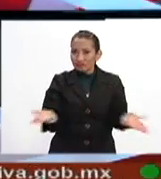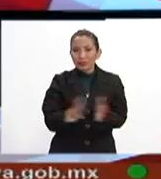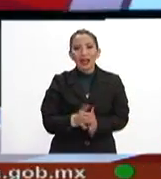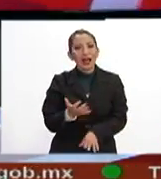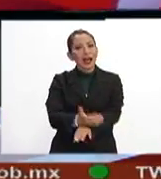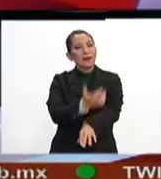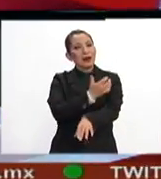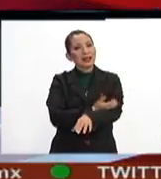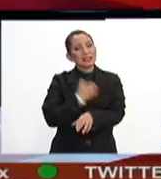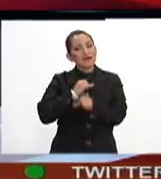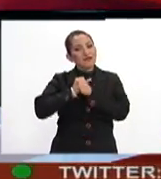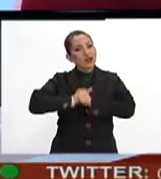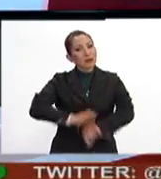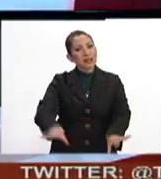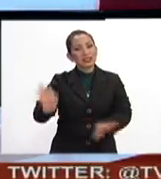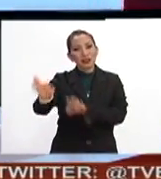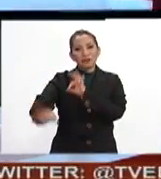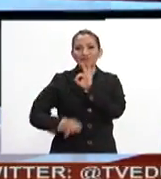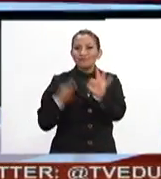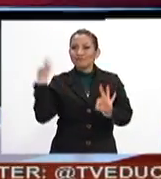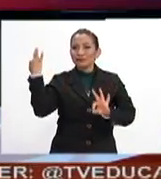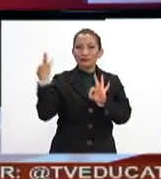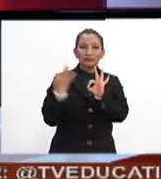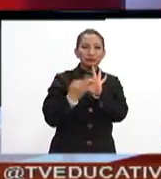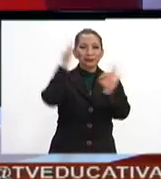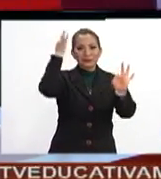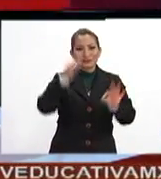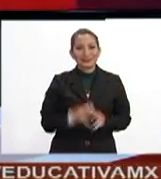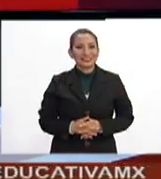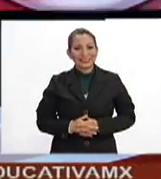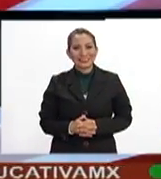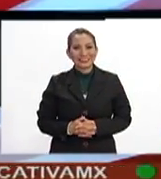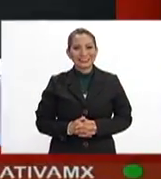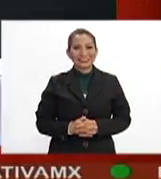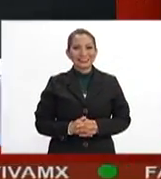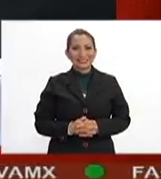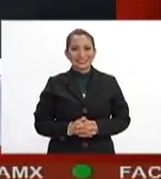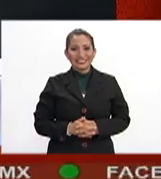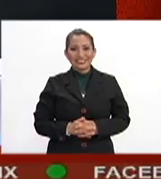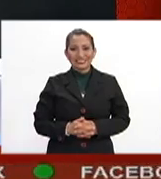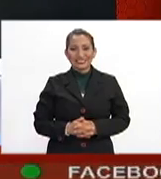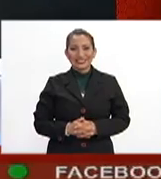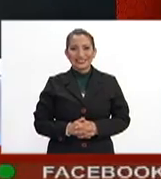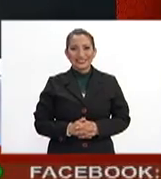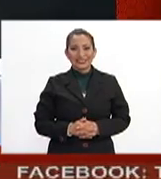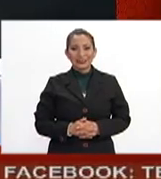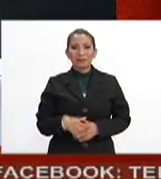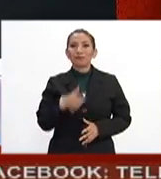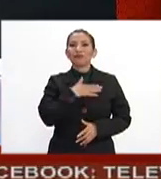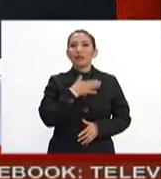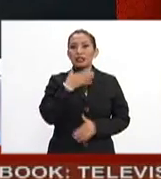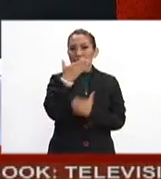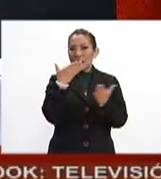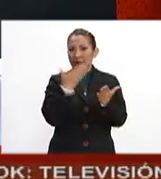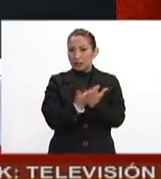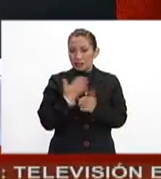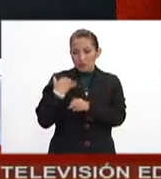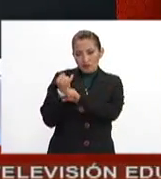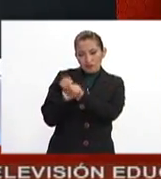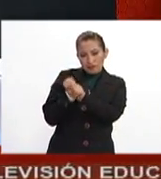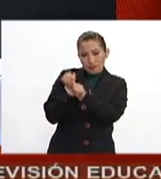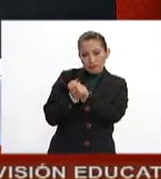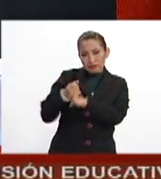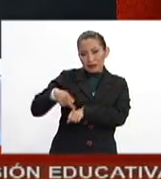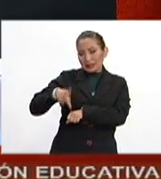ustedes. Acompáñenos, este es su informativo, le tenemos la noticia al día. Bueno, los servicios de inteligencia